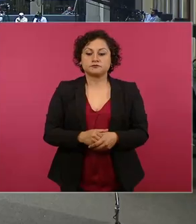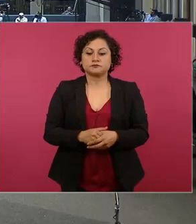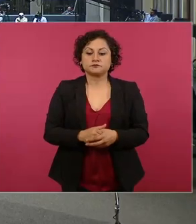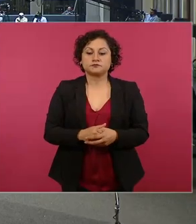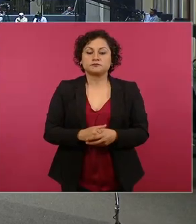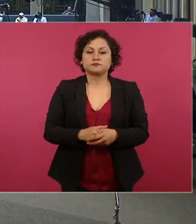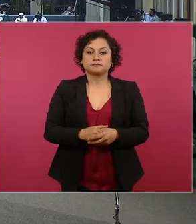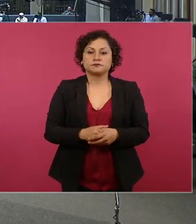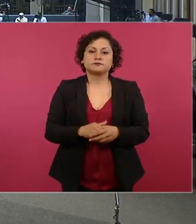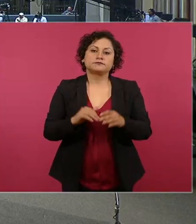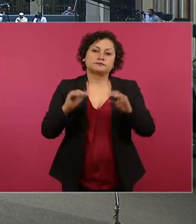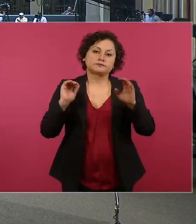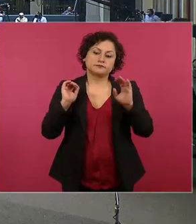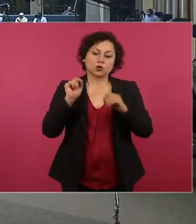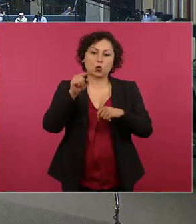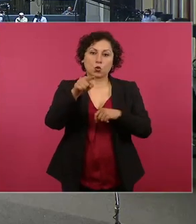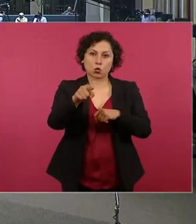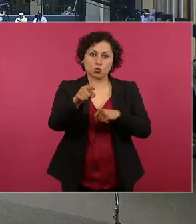Y van a ver,